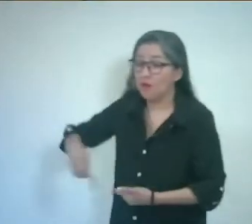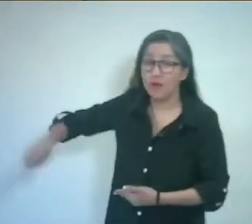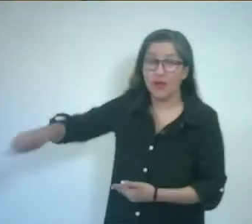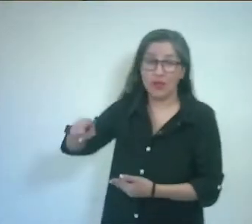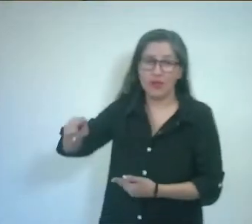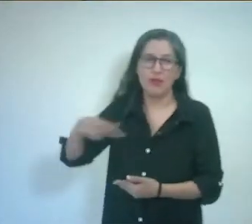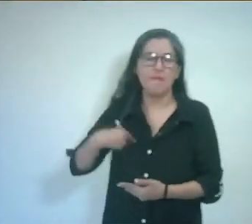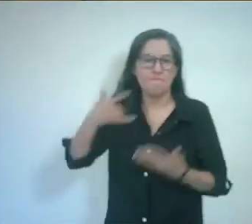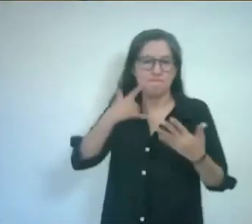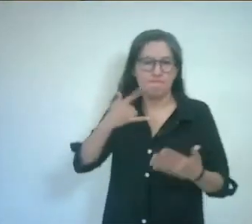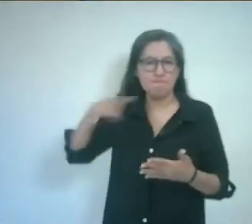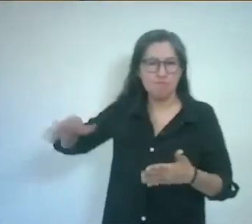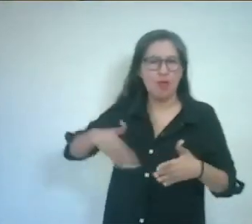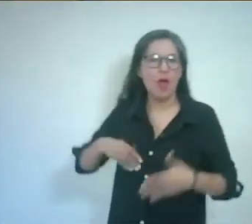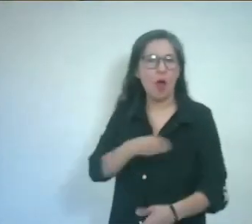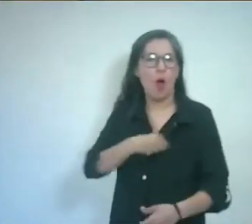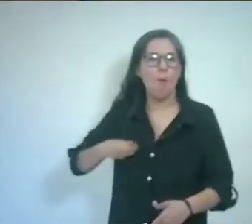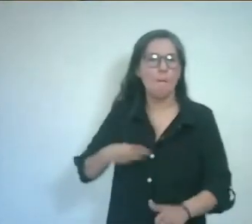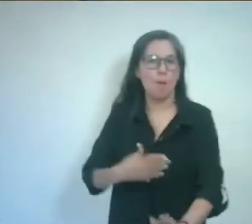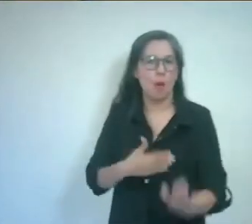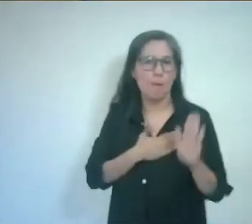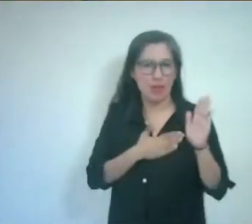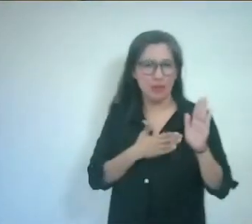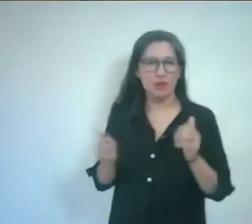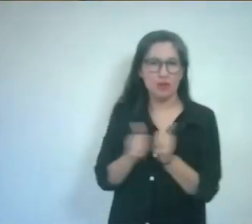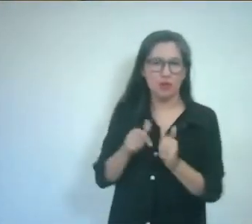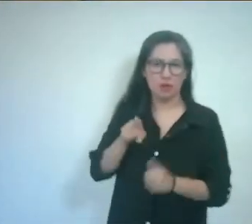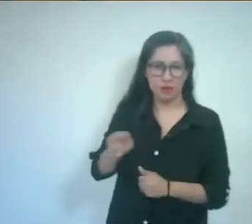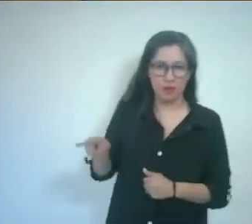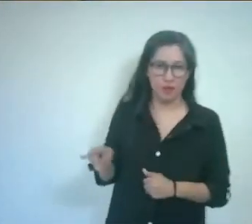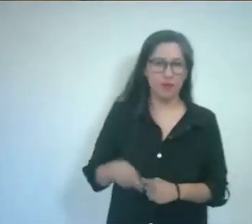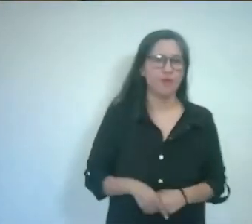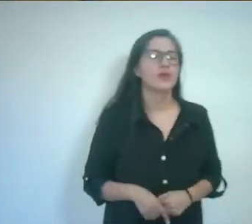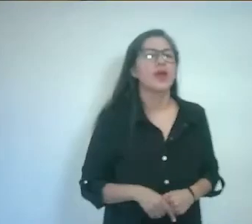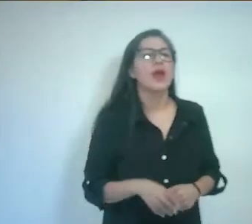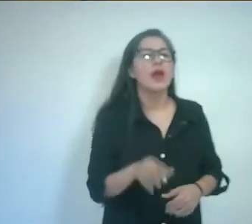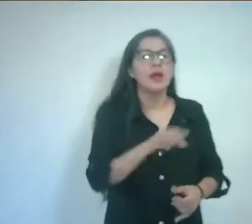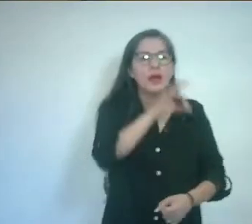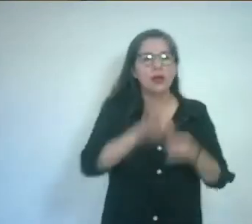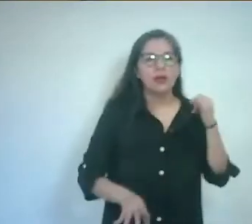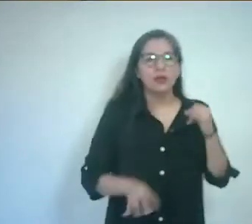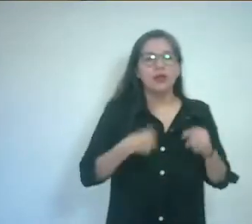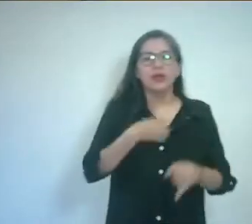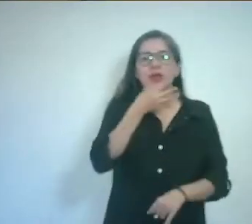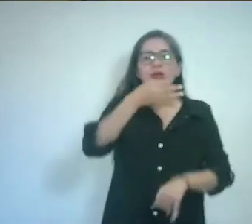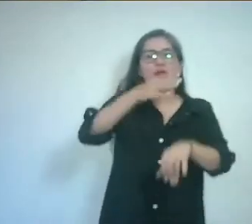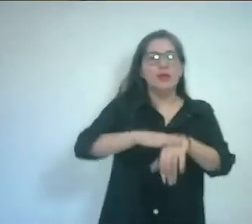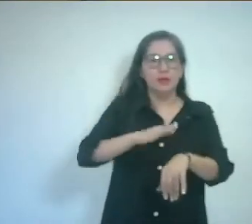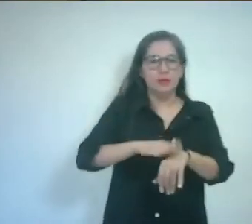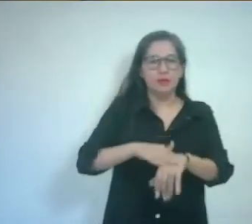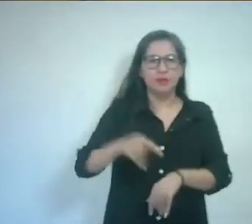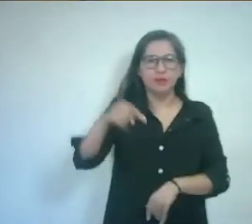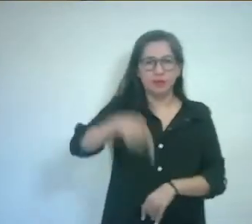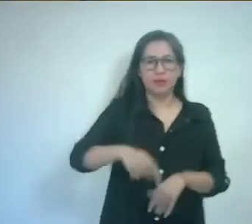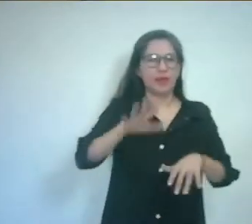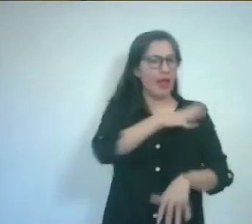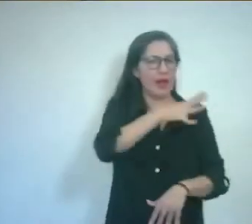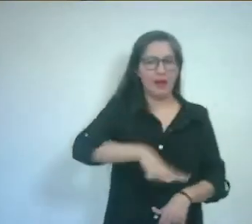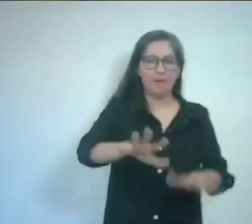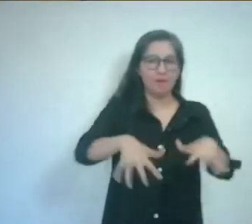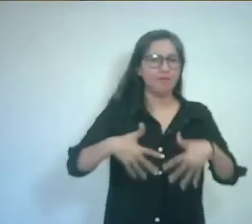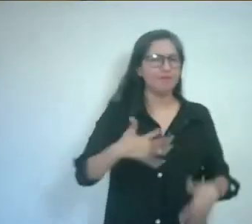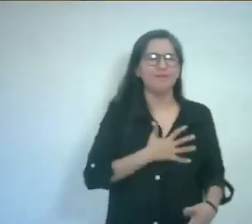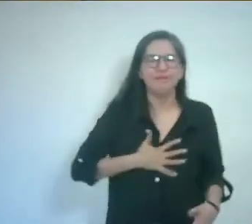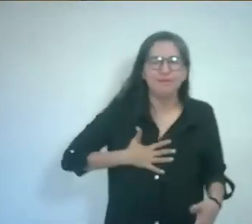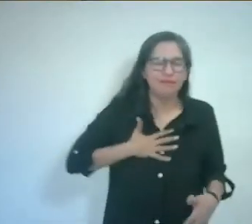y compromiso con la democracia. Concluyo con un llamado general. Disfrutemos la jornada. Celebremos que en nuestro